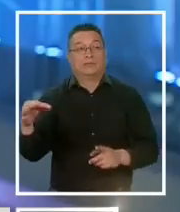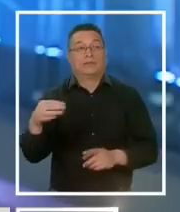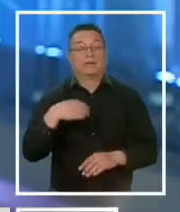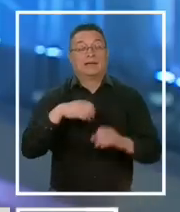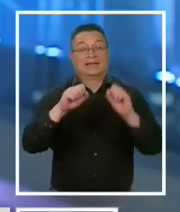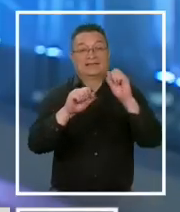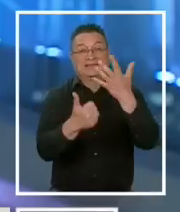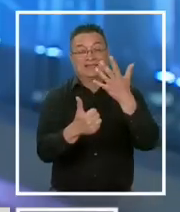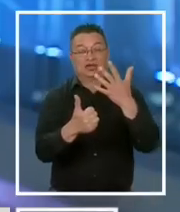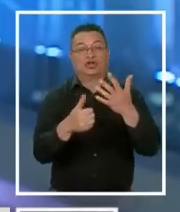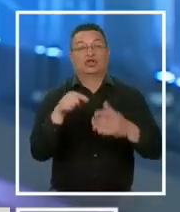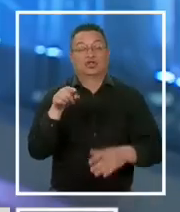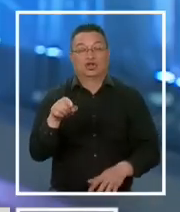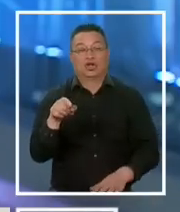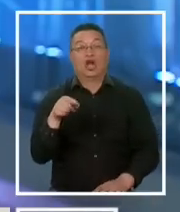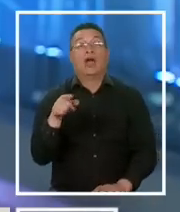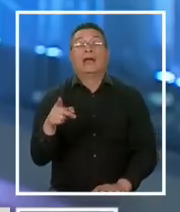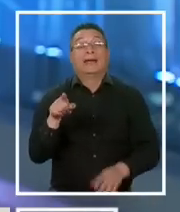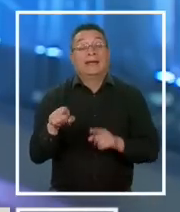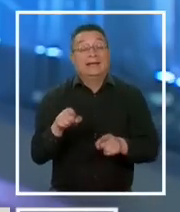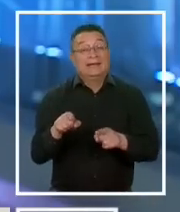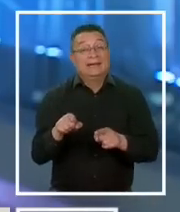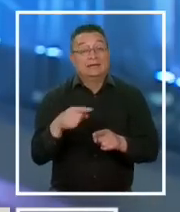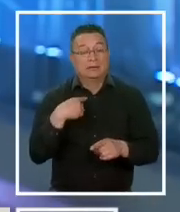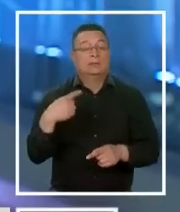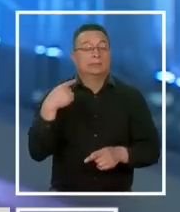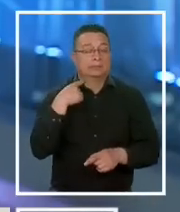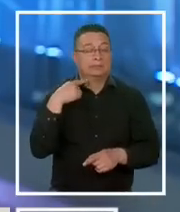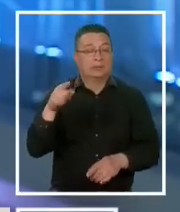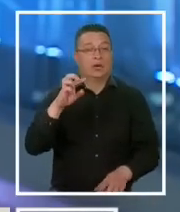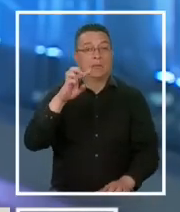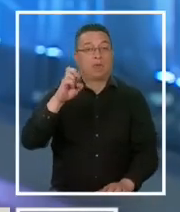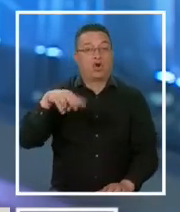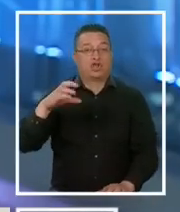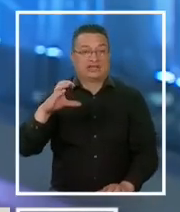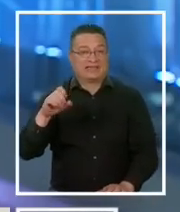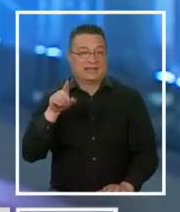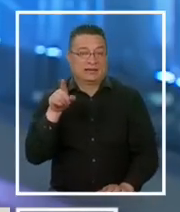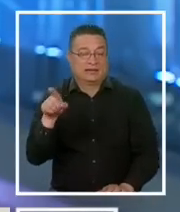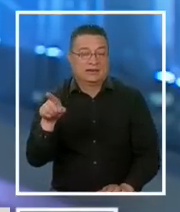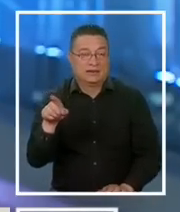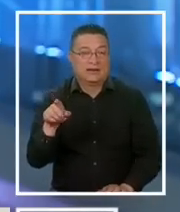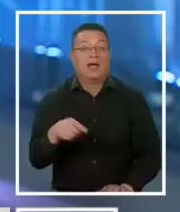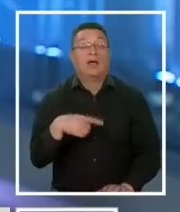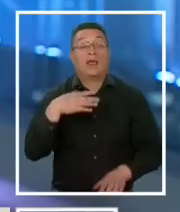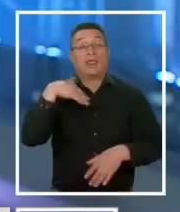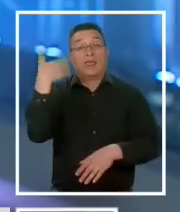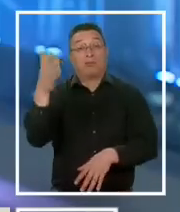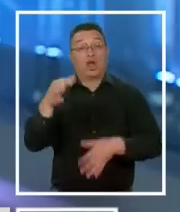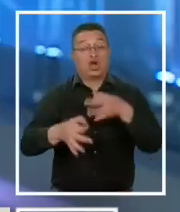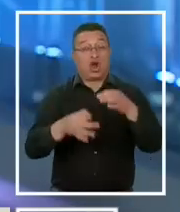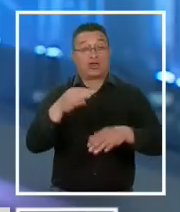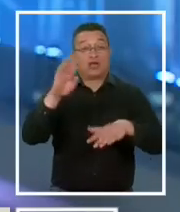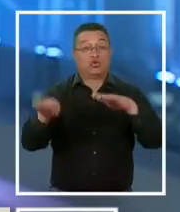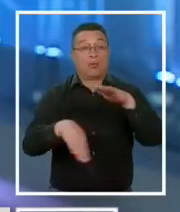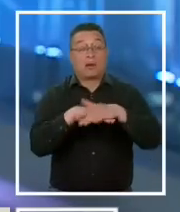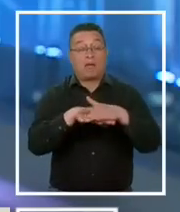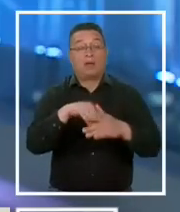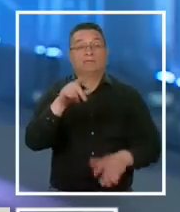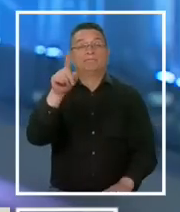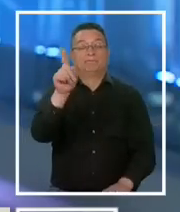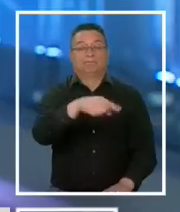famoso sexto hecho que era el hecho que supuestamente afectaba a este señor Ponce luego la Corte Suprema anuló precisamente